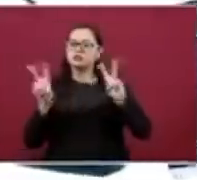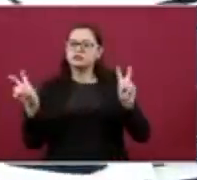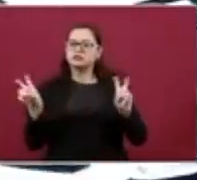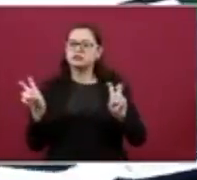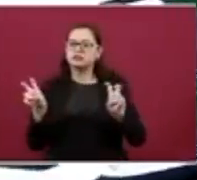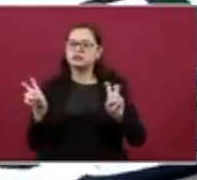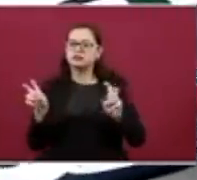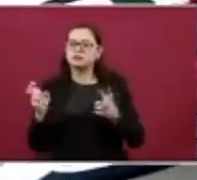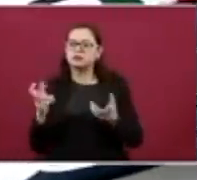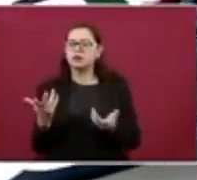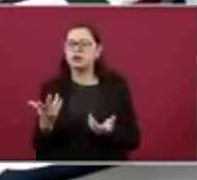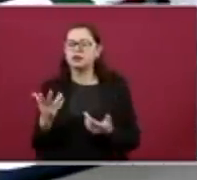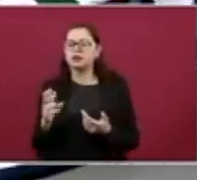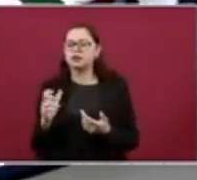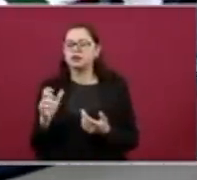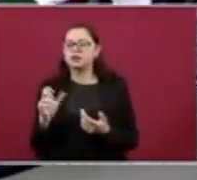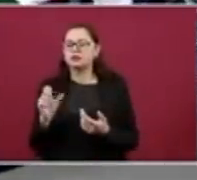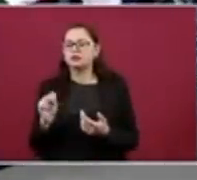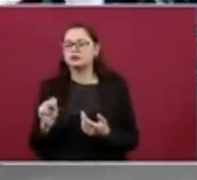son recogidos